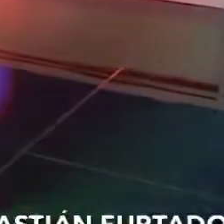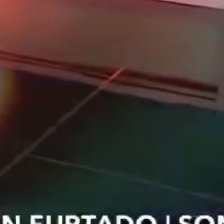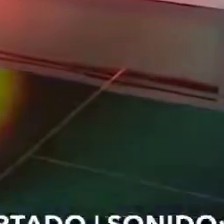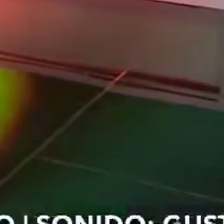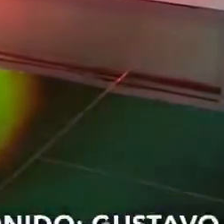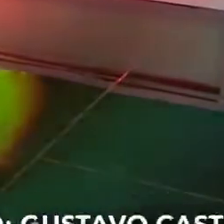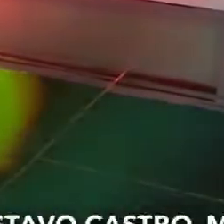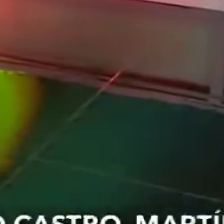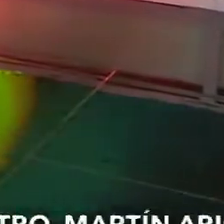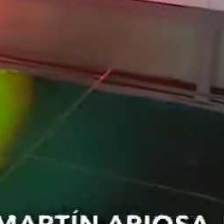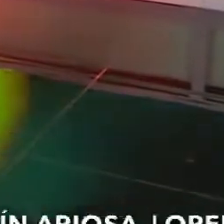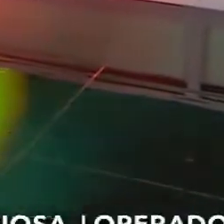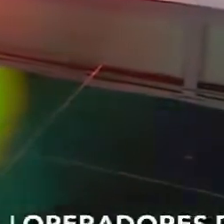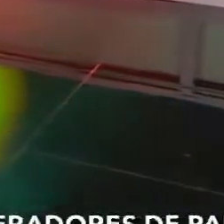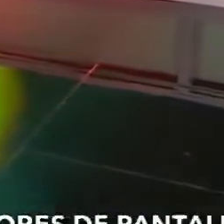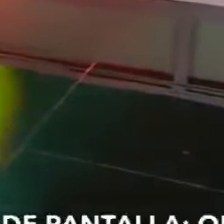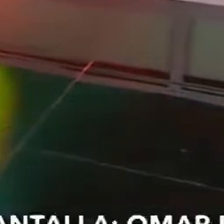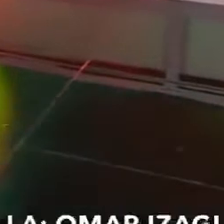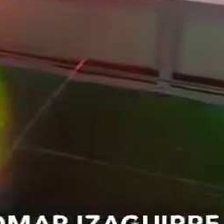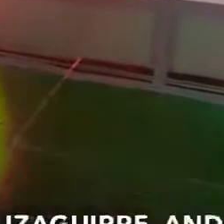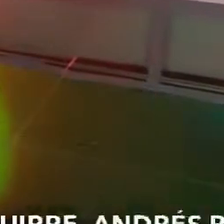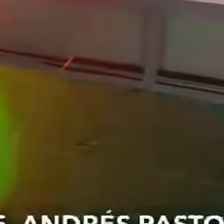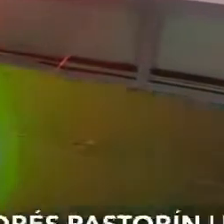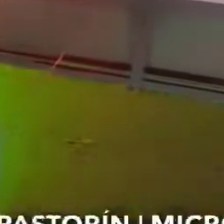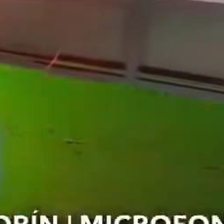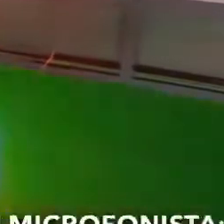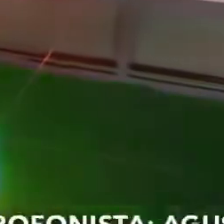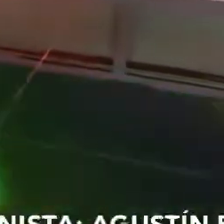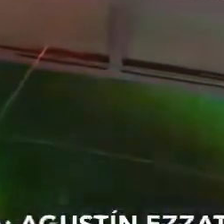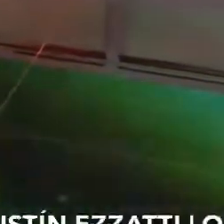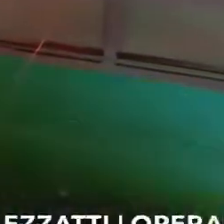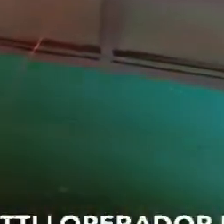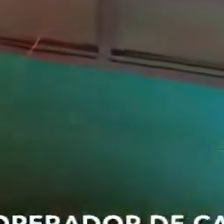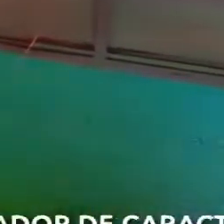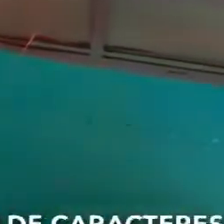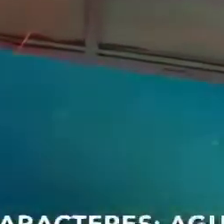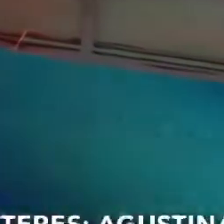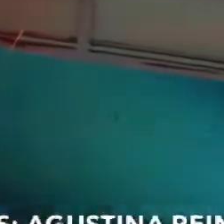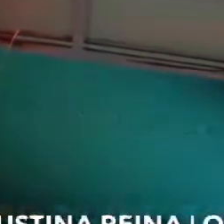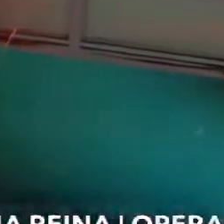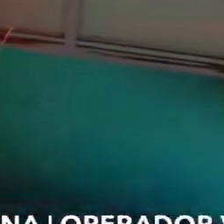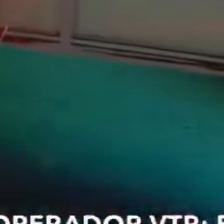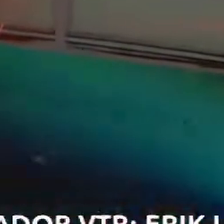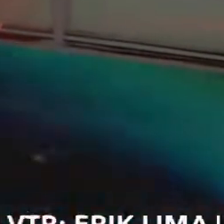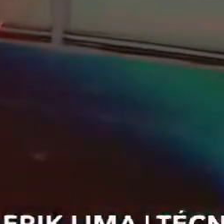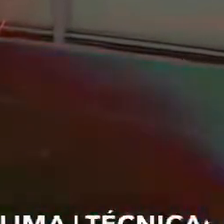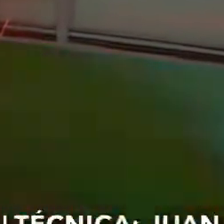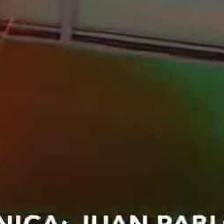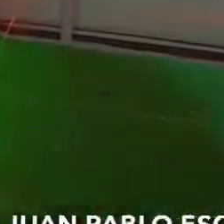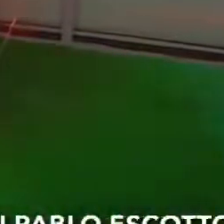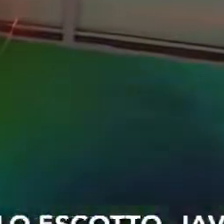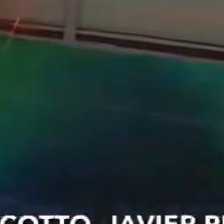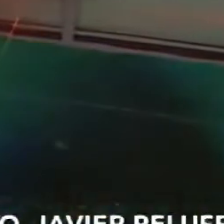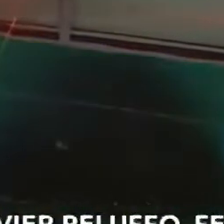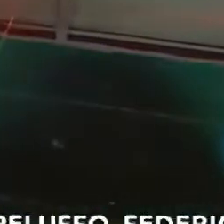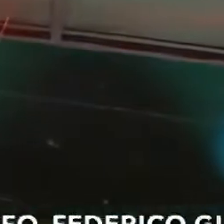llegar a nuestro hermano grande Belvedere. La misma brisa impulsa